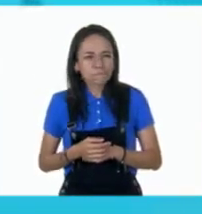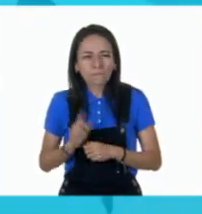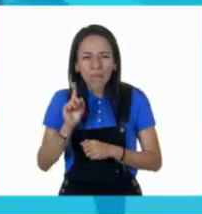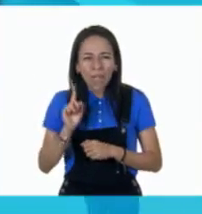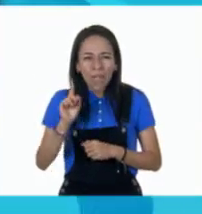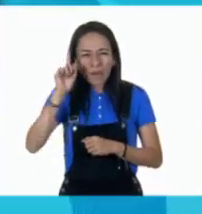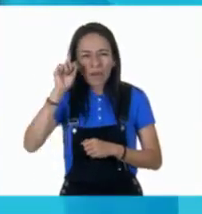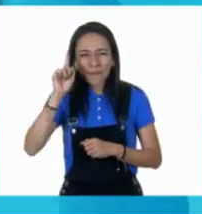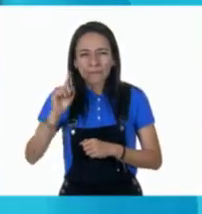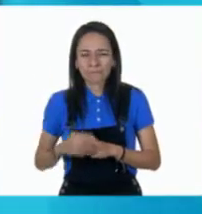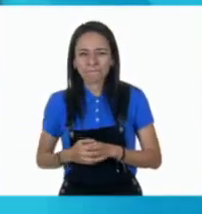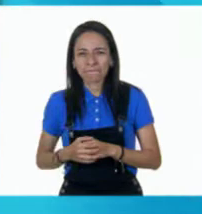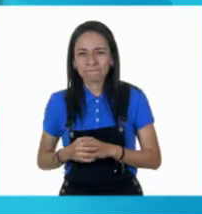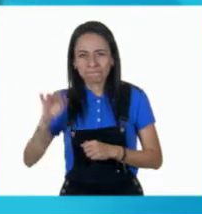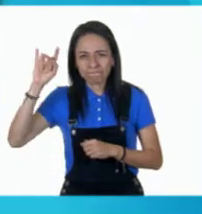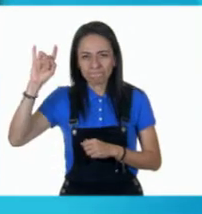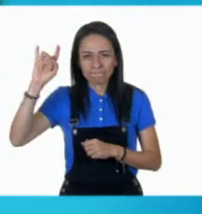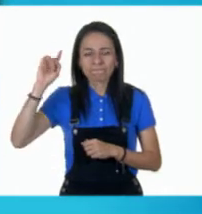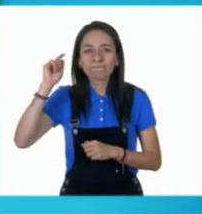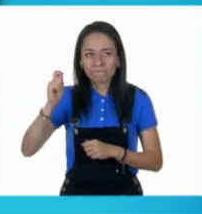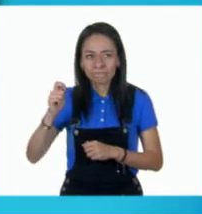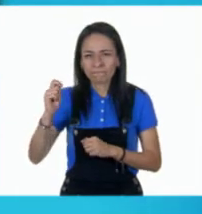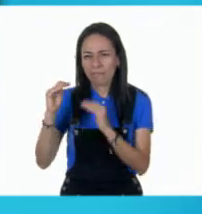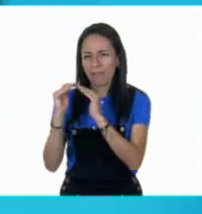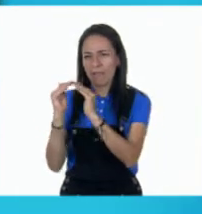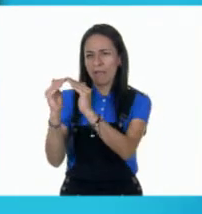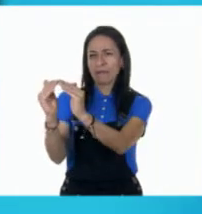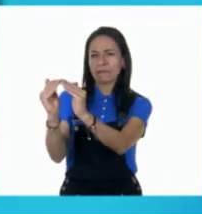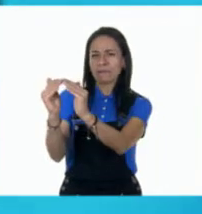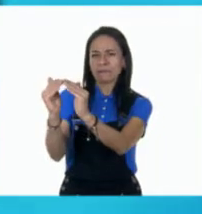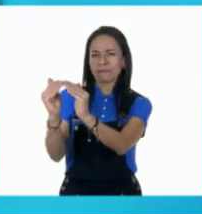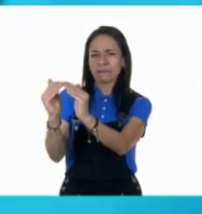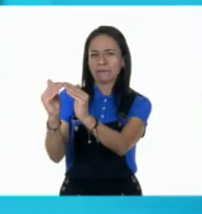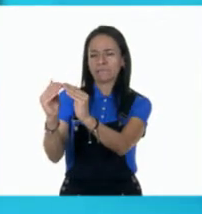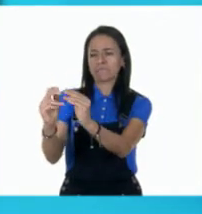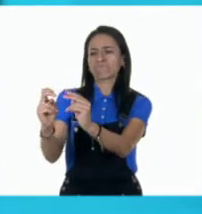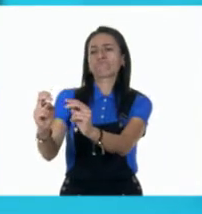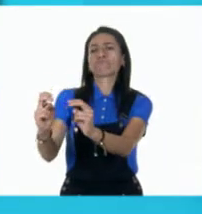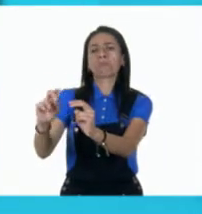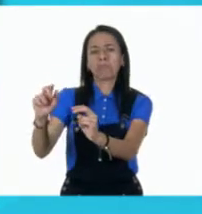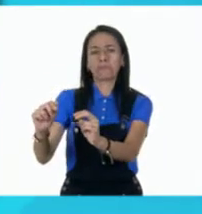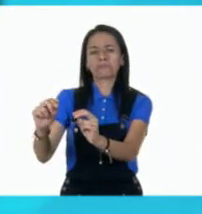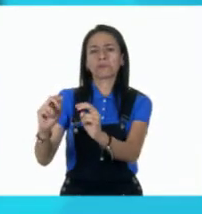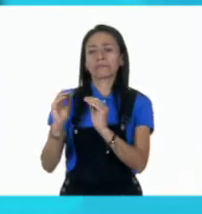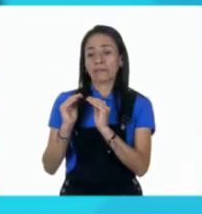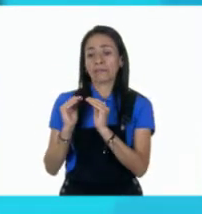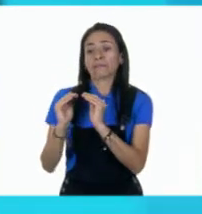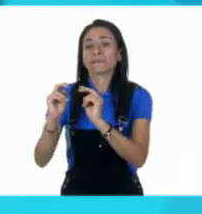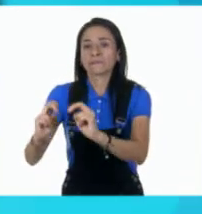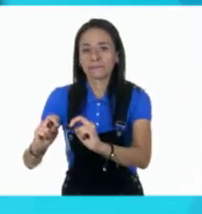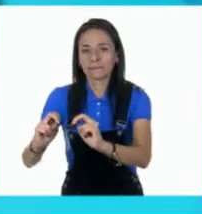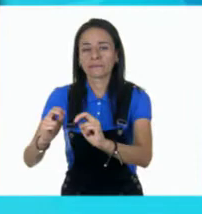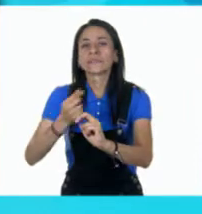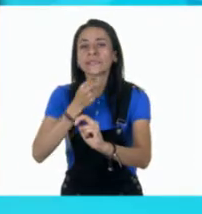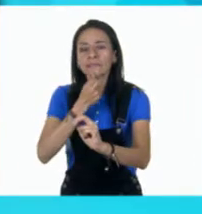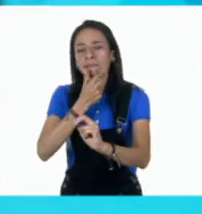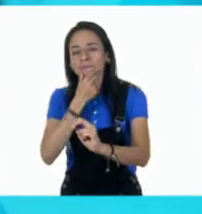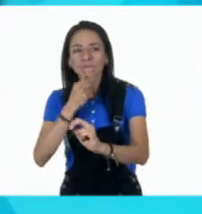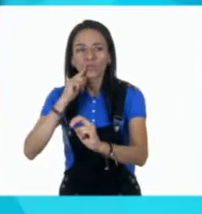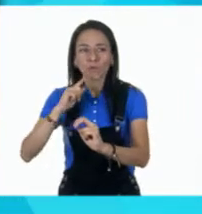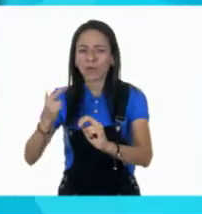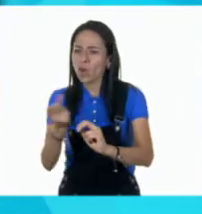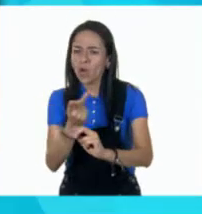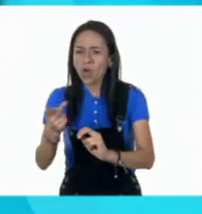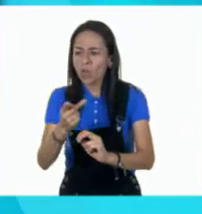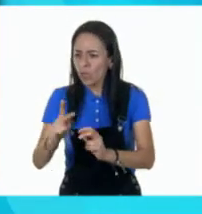arriba, tenemos una casita al fondo, una niña y un niño, y están regando una plantita.